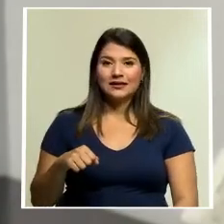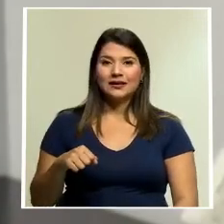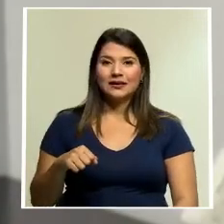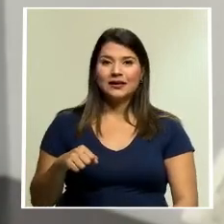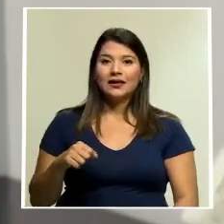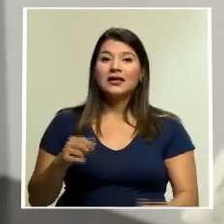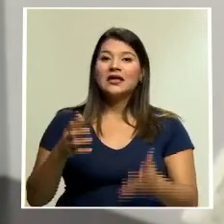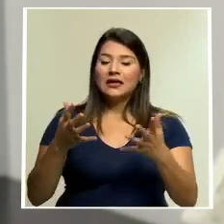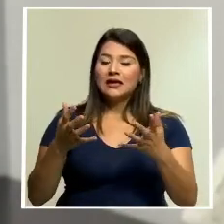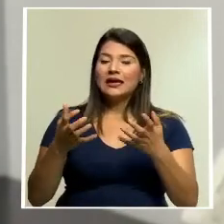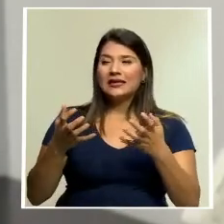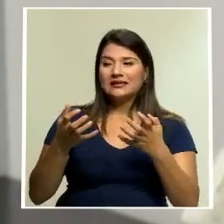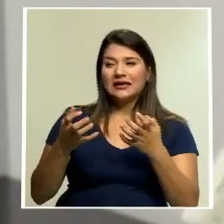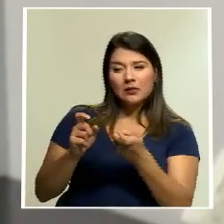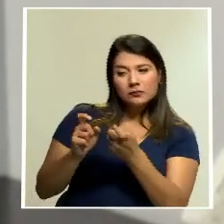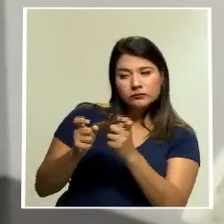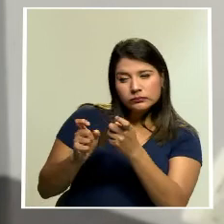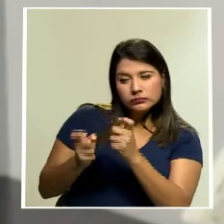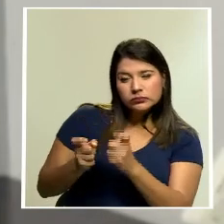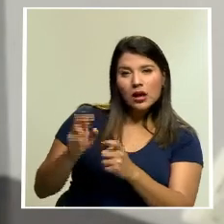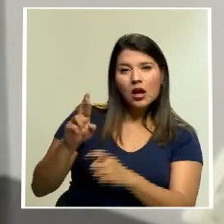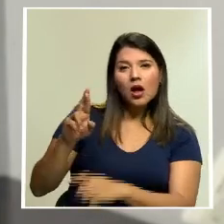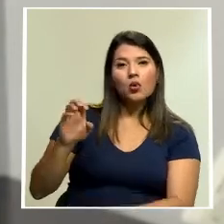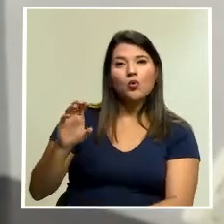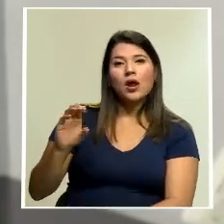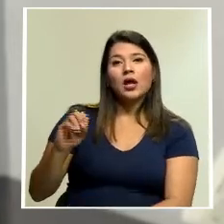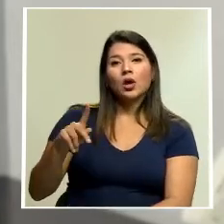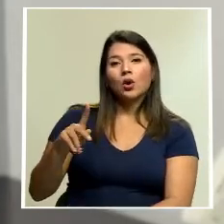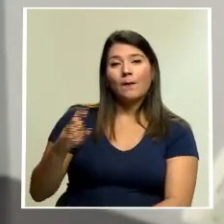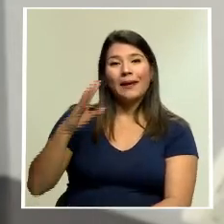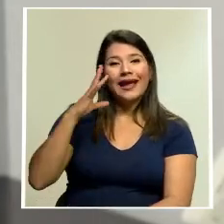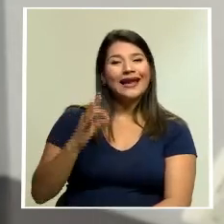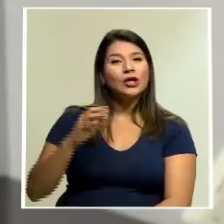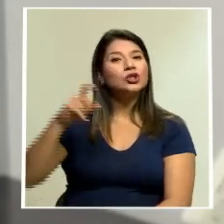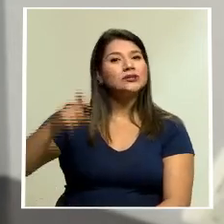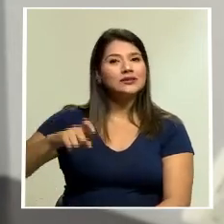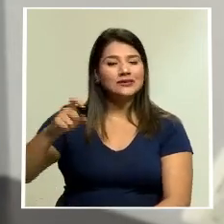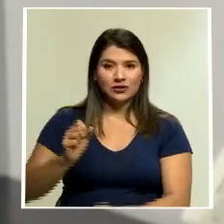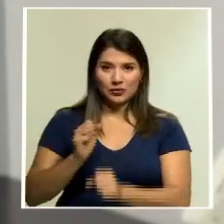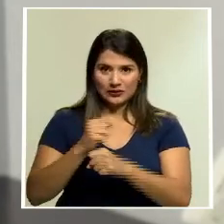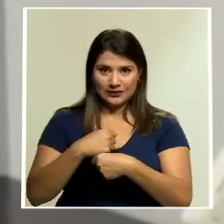a Recope. Me parece que es urgente hacerlo.